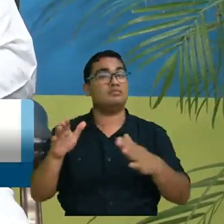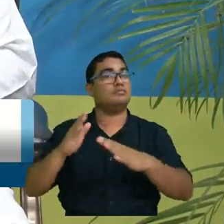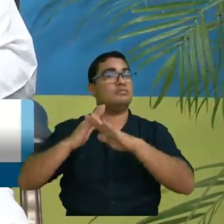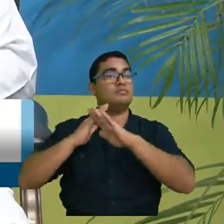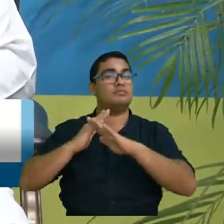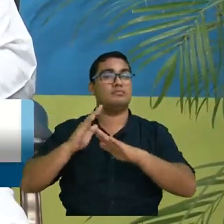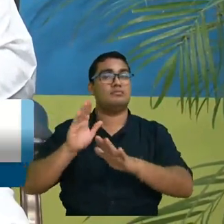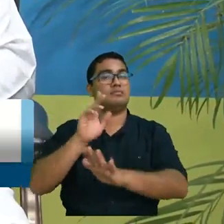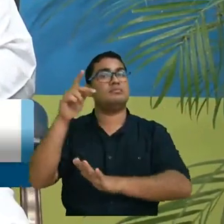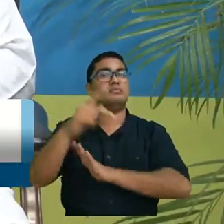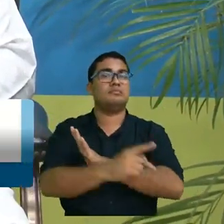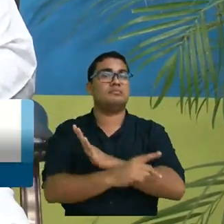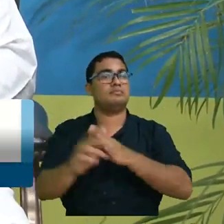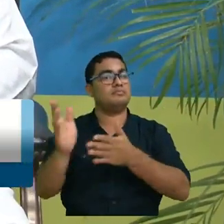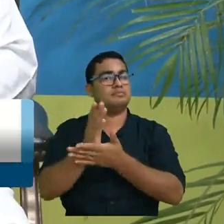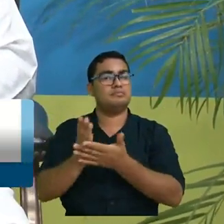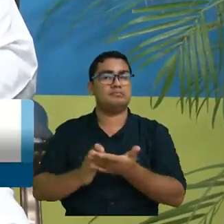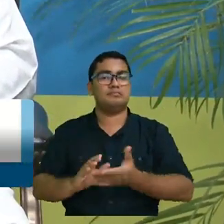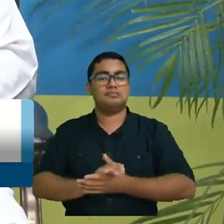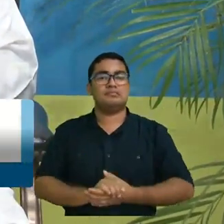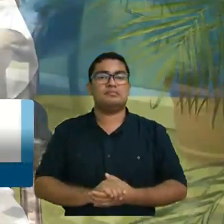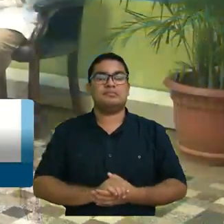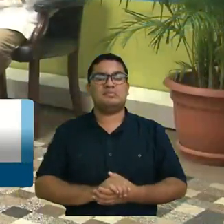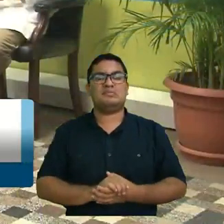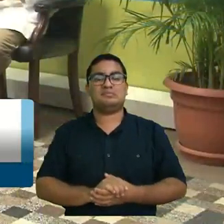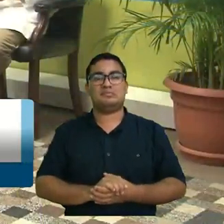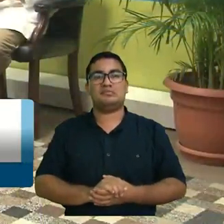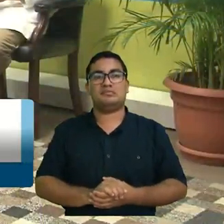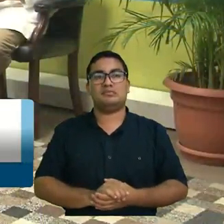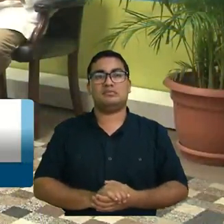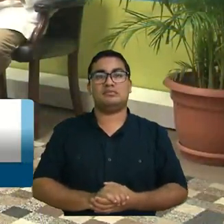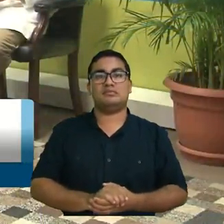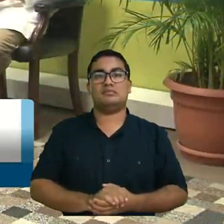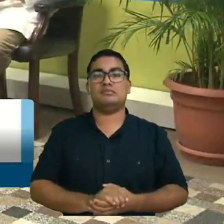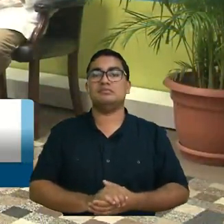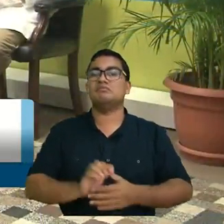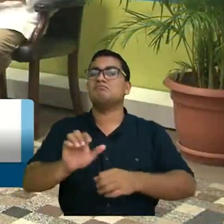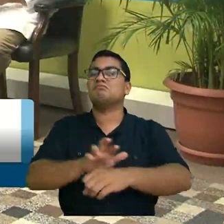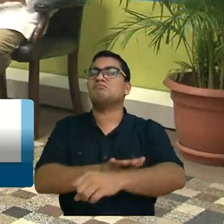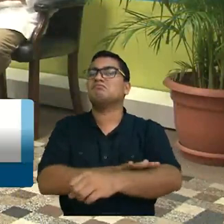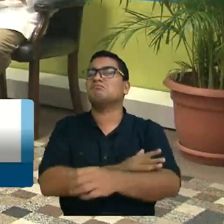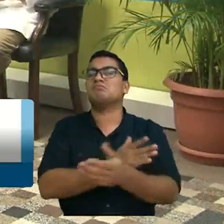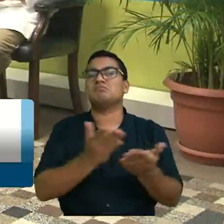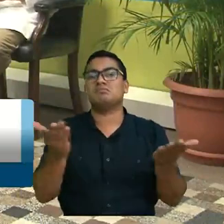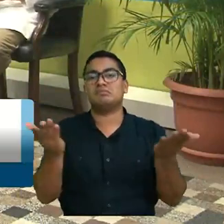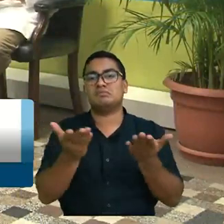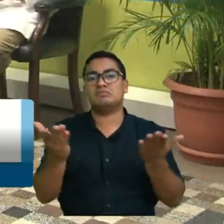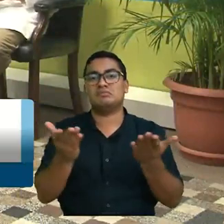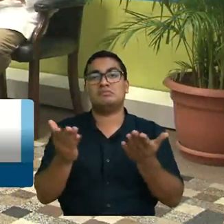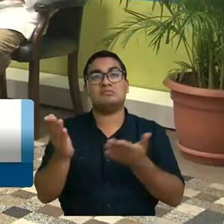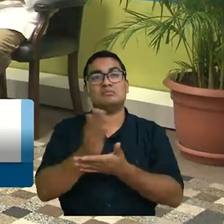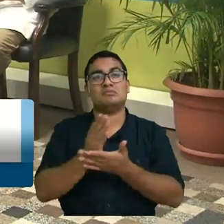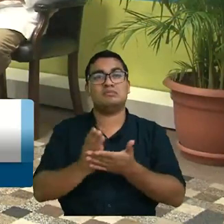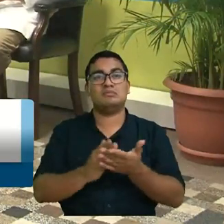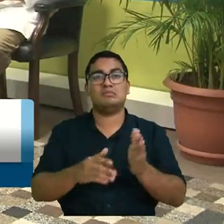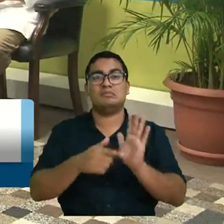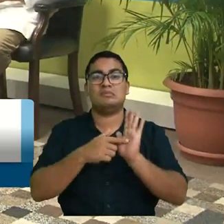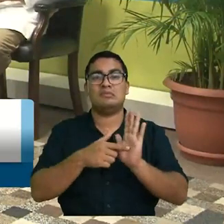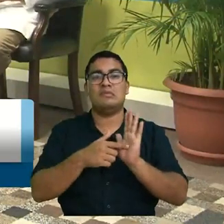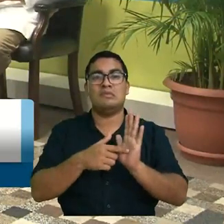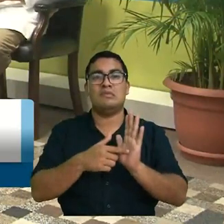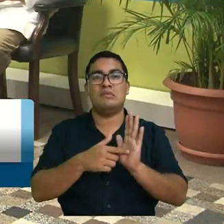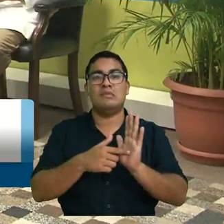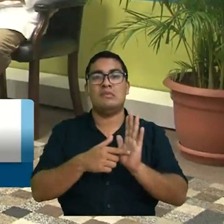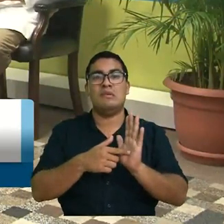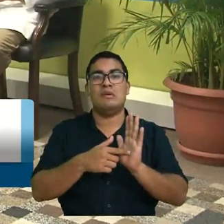países. Precisamente, doctor, hablemos de los síntomas. Ya algunos síntomas, por aquí tengo,